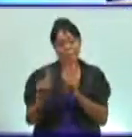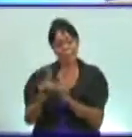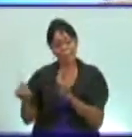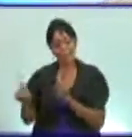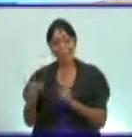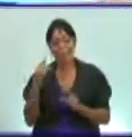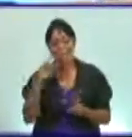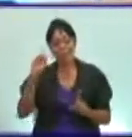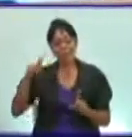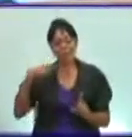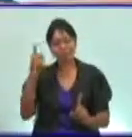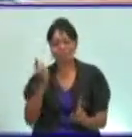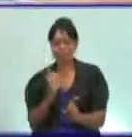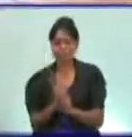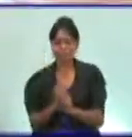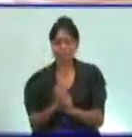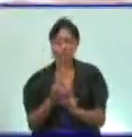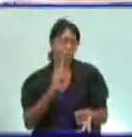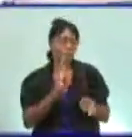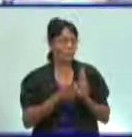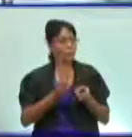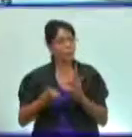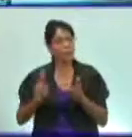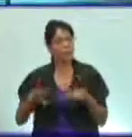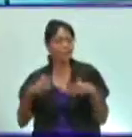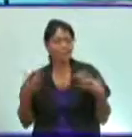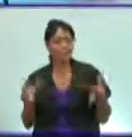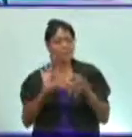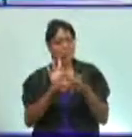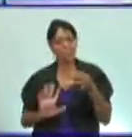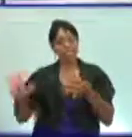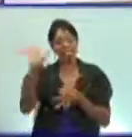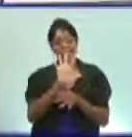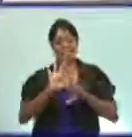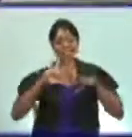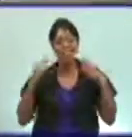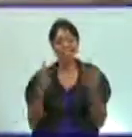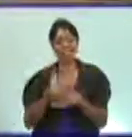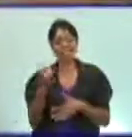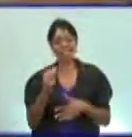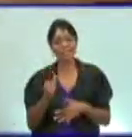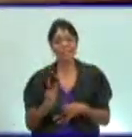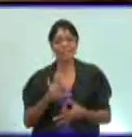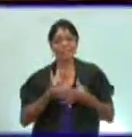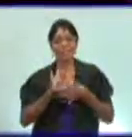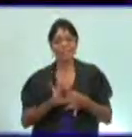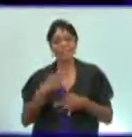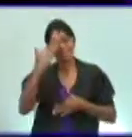próximo encuentro para seguir orientando sobre la geografía general del décimo grado. Muchas gracias.